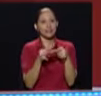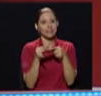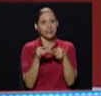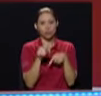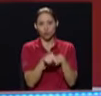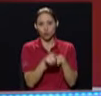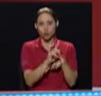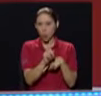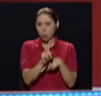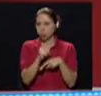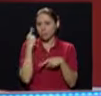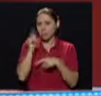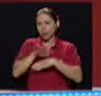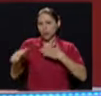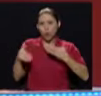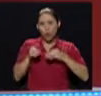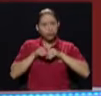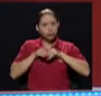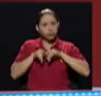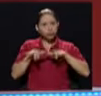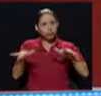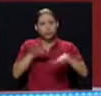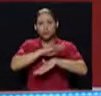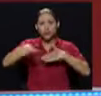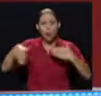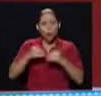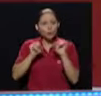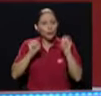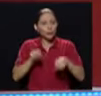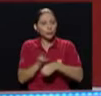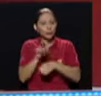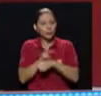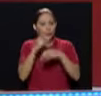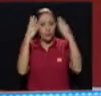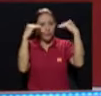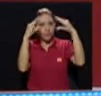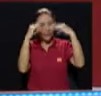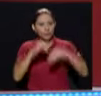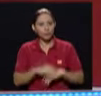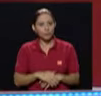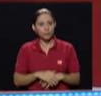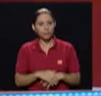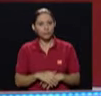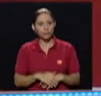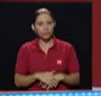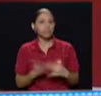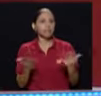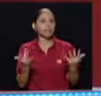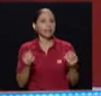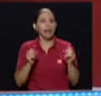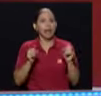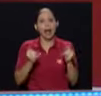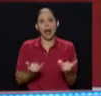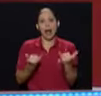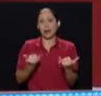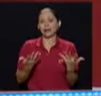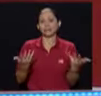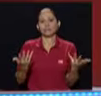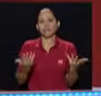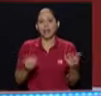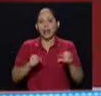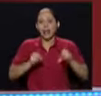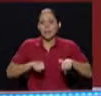sirve para todos. Todos, de alguna manera, podemos hacer uso de esta información. Las capacidades ahora